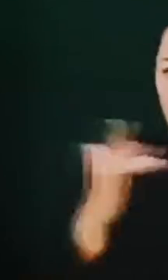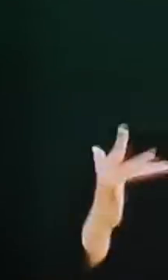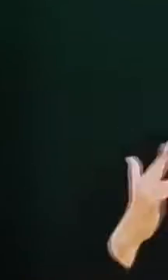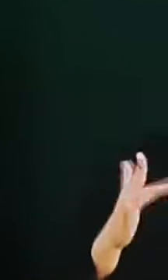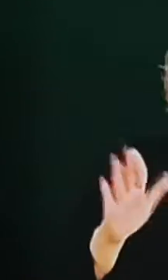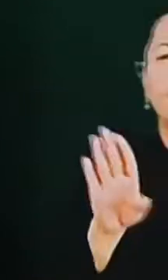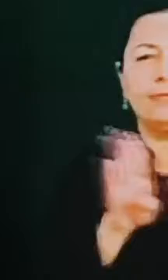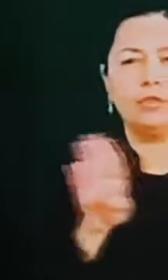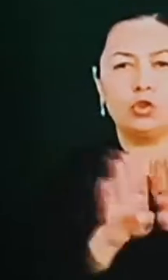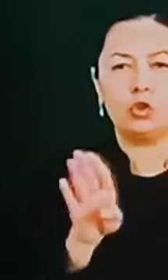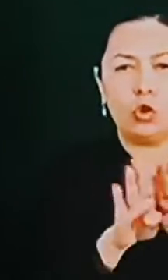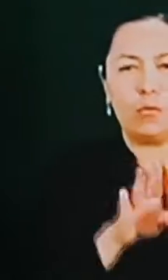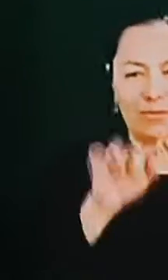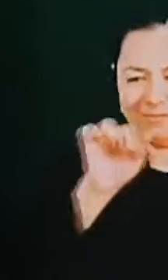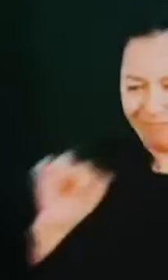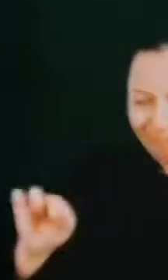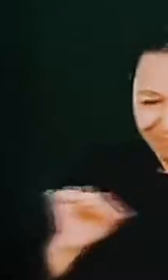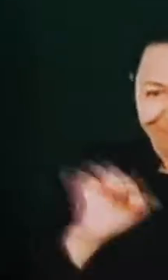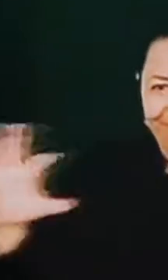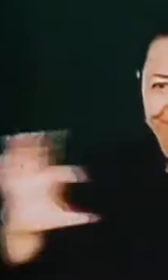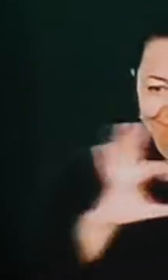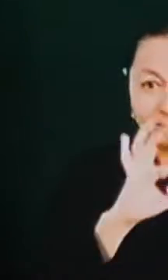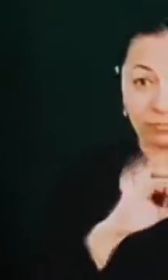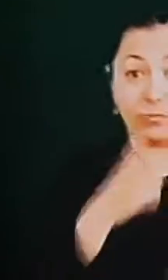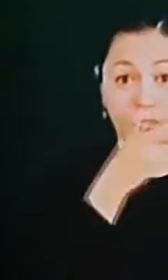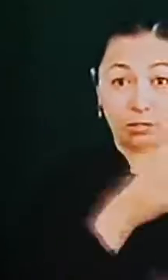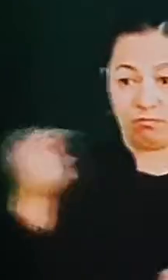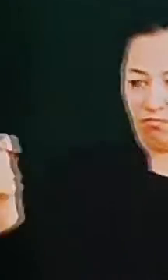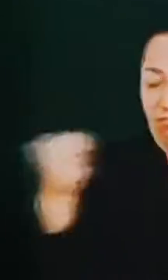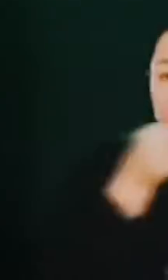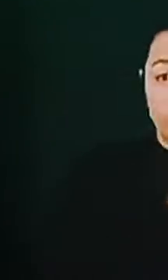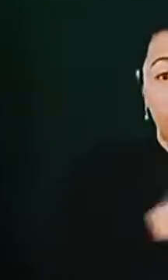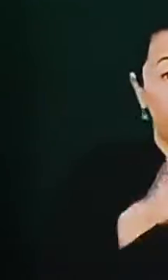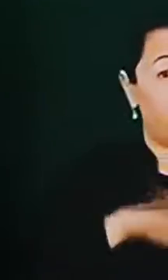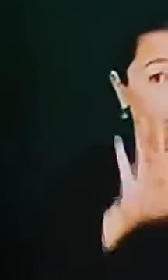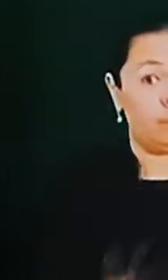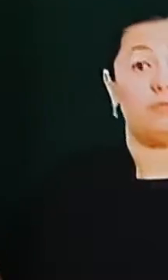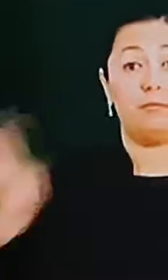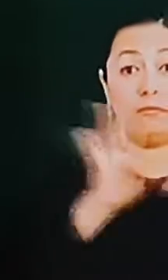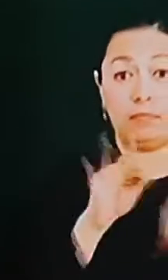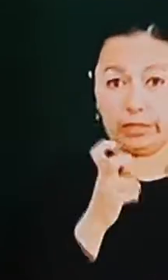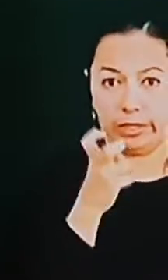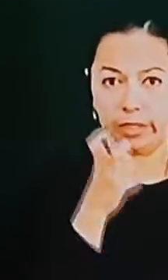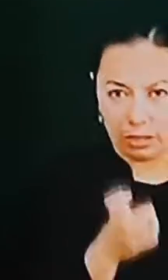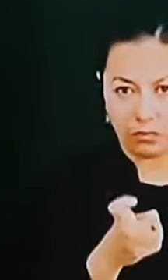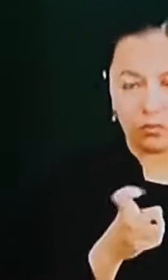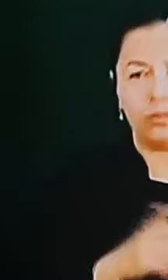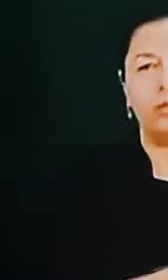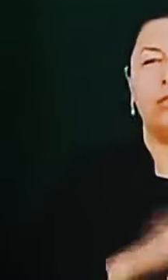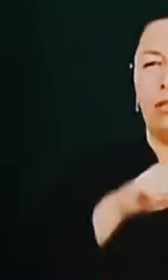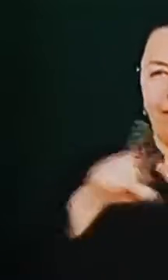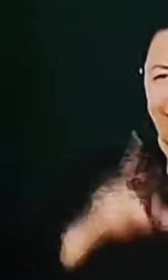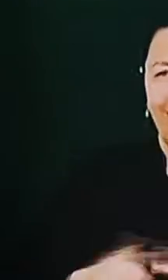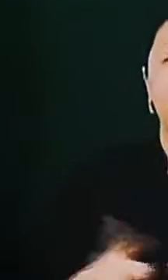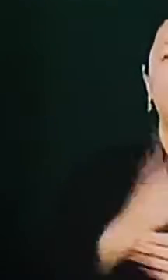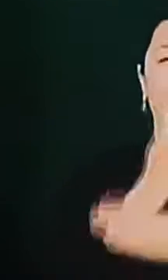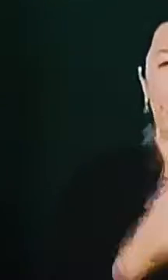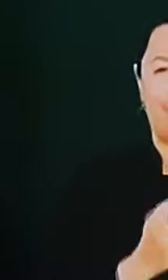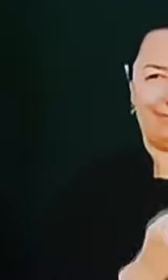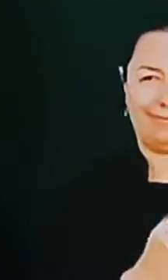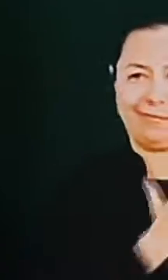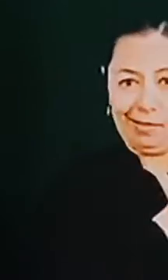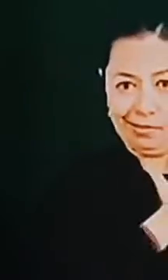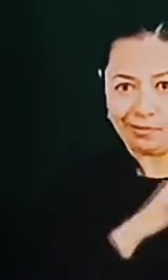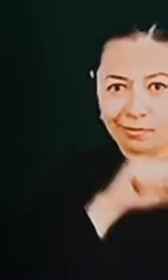triángulo dorado y es una inversión muy importante, además la que se está llevando a cabo ahí en los programas de bienestar, fundamentalmente